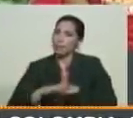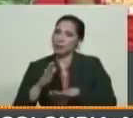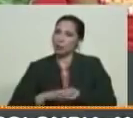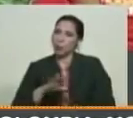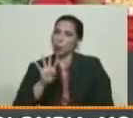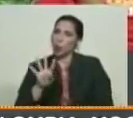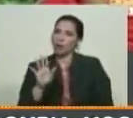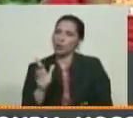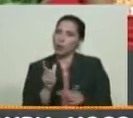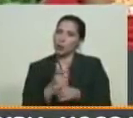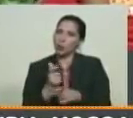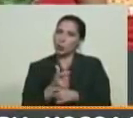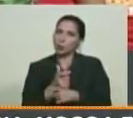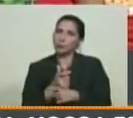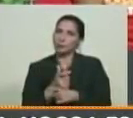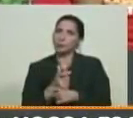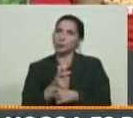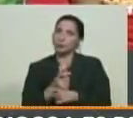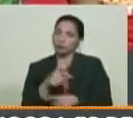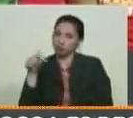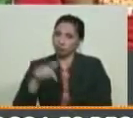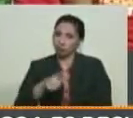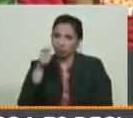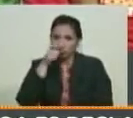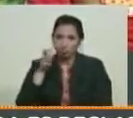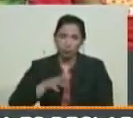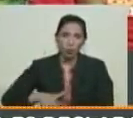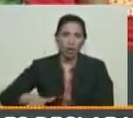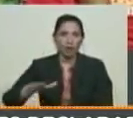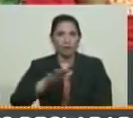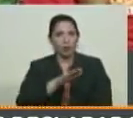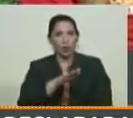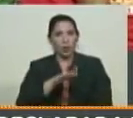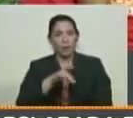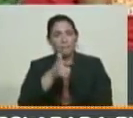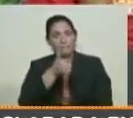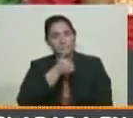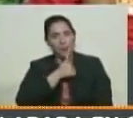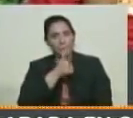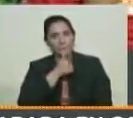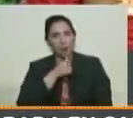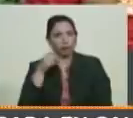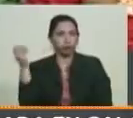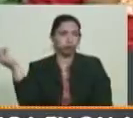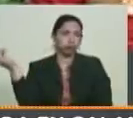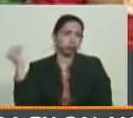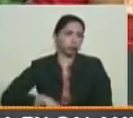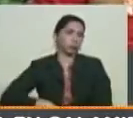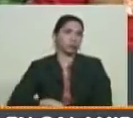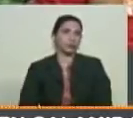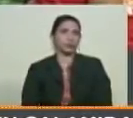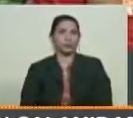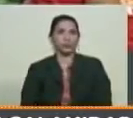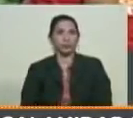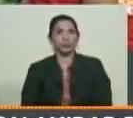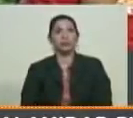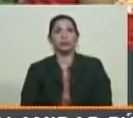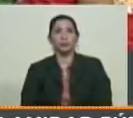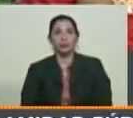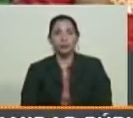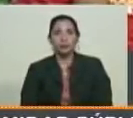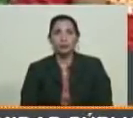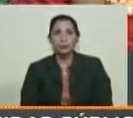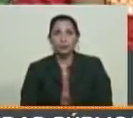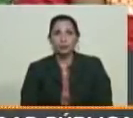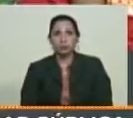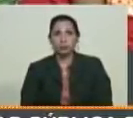agosto. Este pueblo ha sido muy paciente. Démosle a la justicia